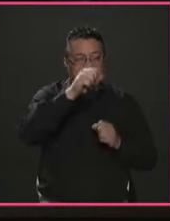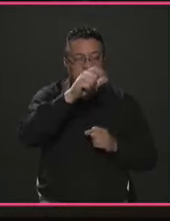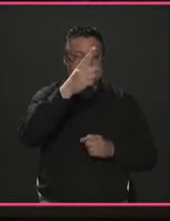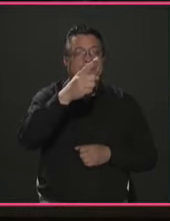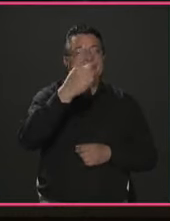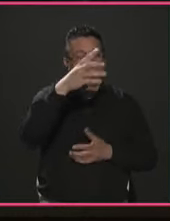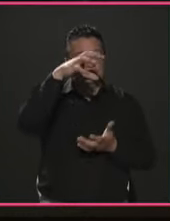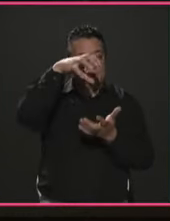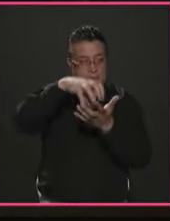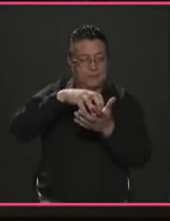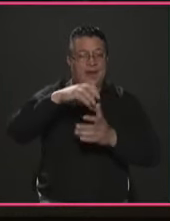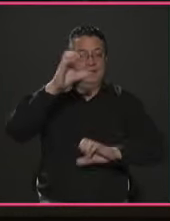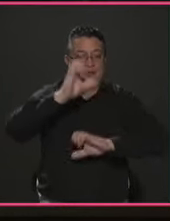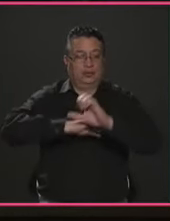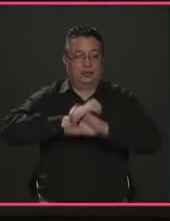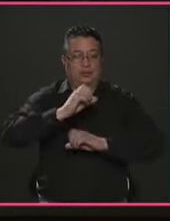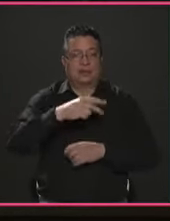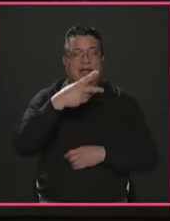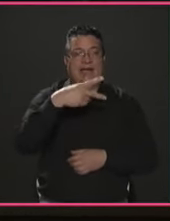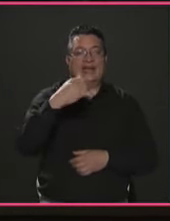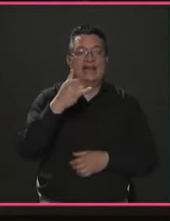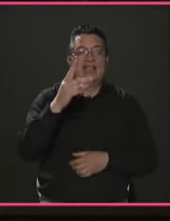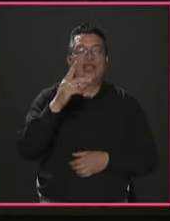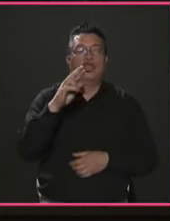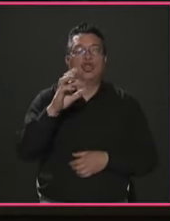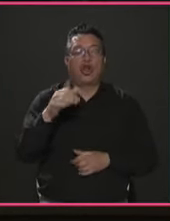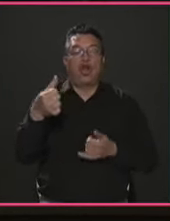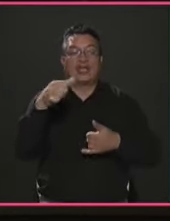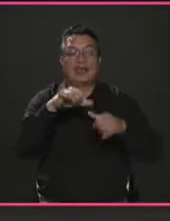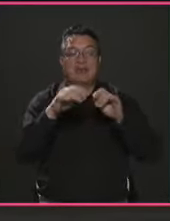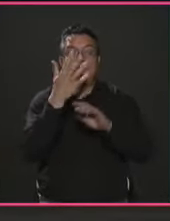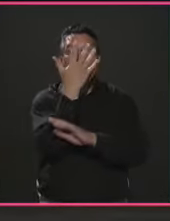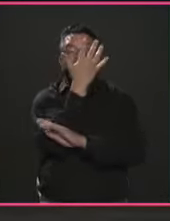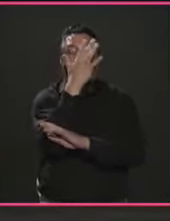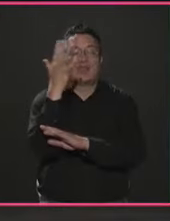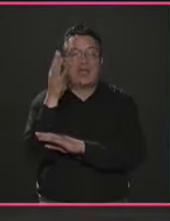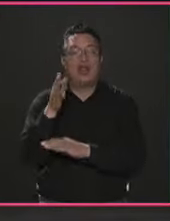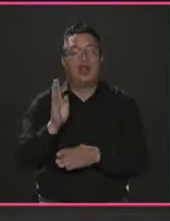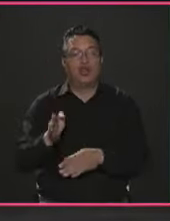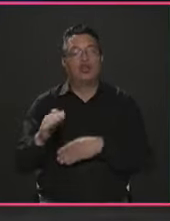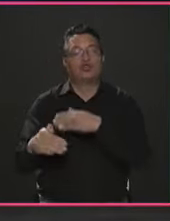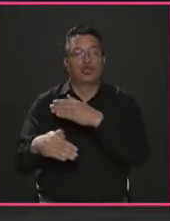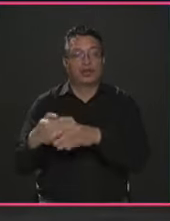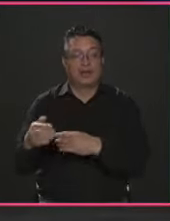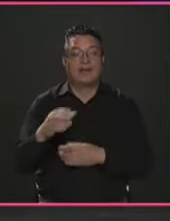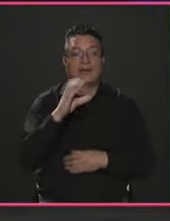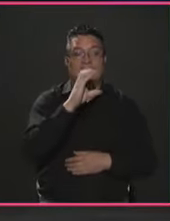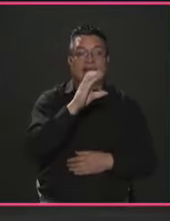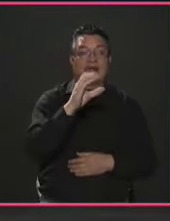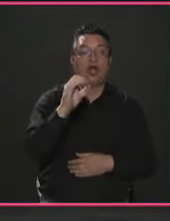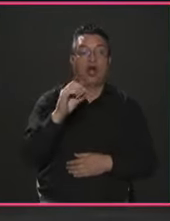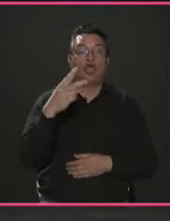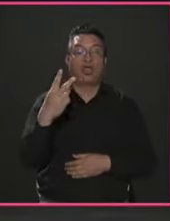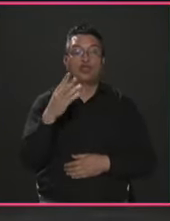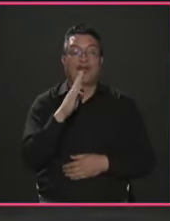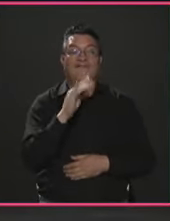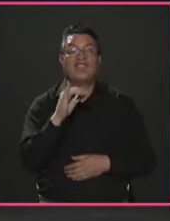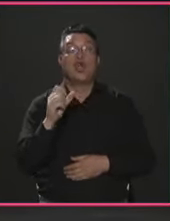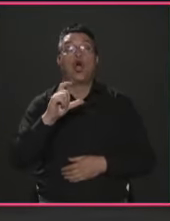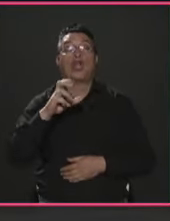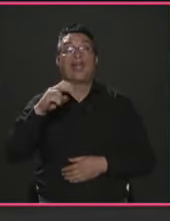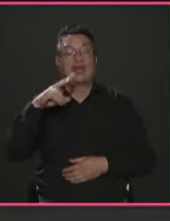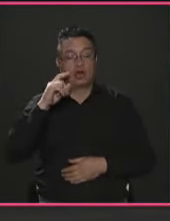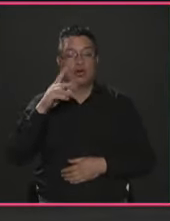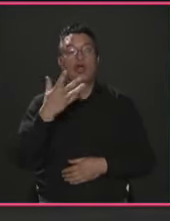polo Industrial hidroquímica forestal sostenible usando el CO2 biogénico en las plantaciones de la